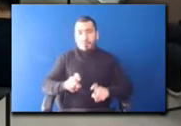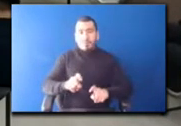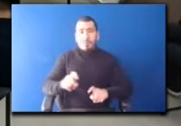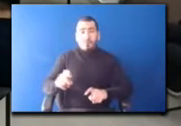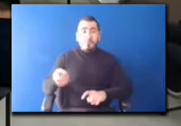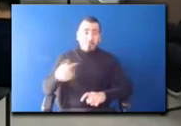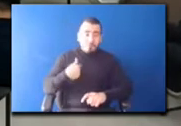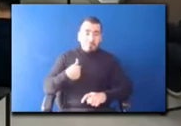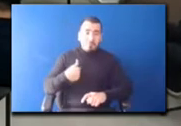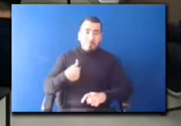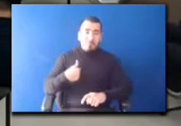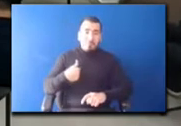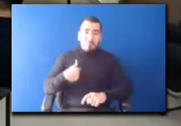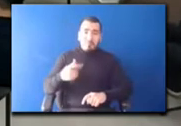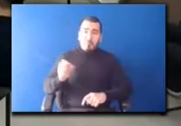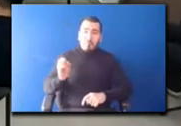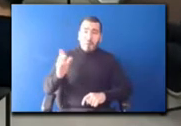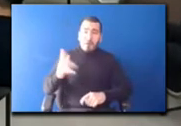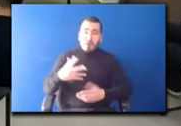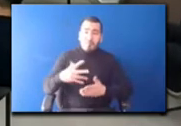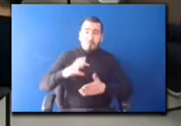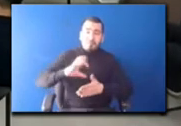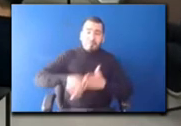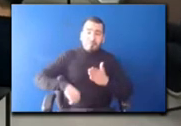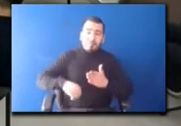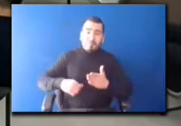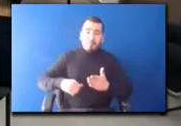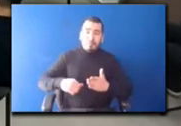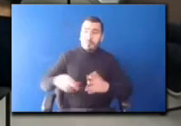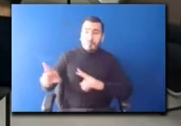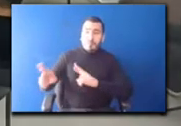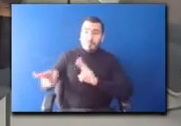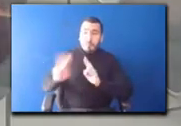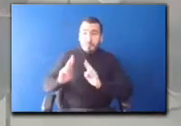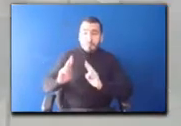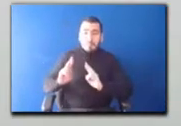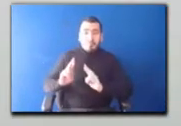cuenta y no me da la respuesta por el dinero? Ah, sencillo,